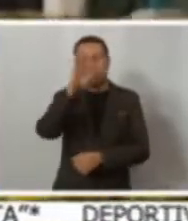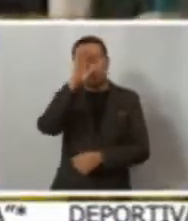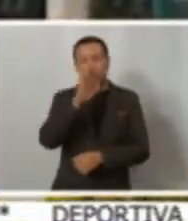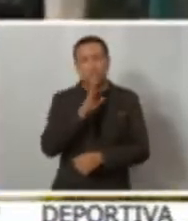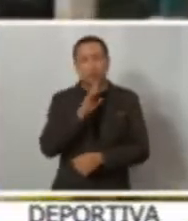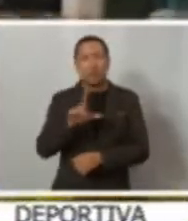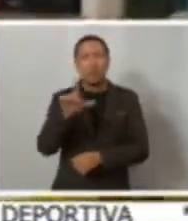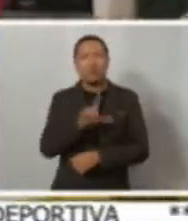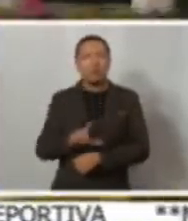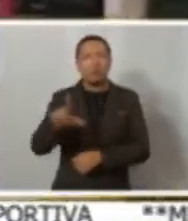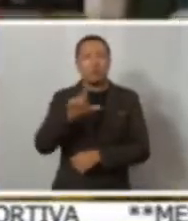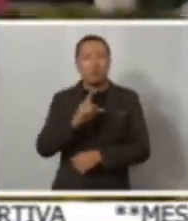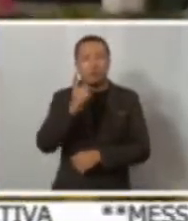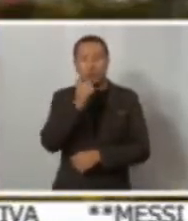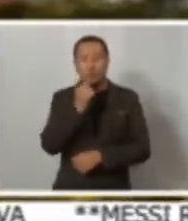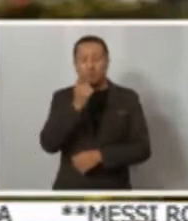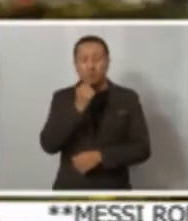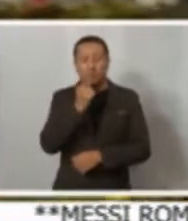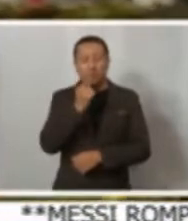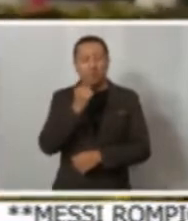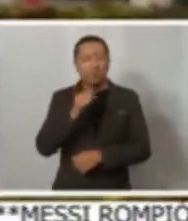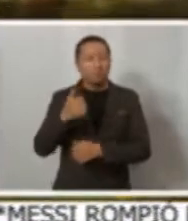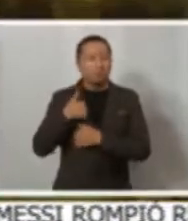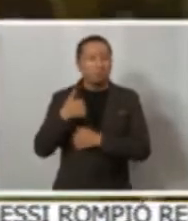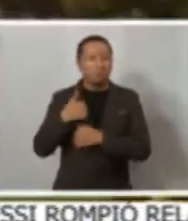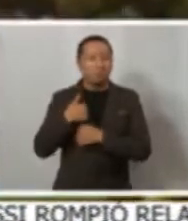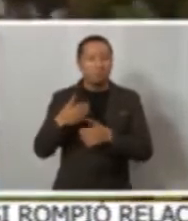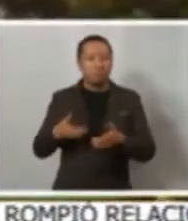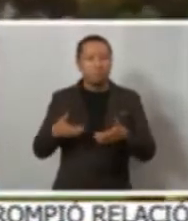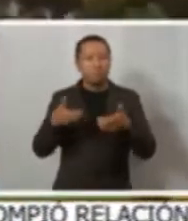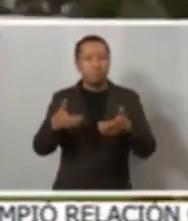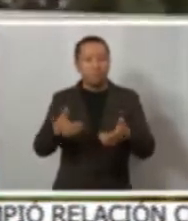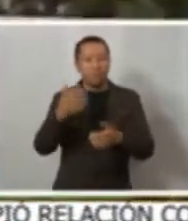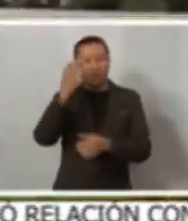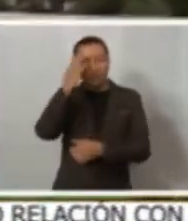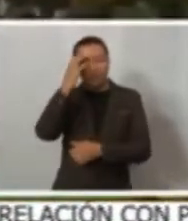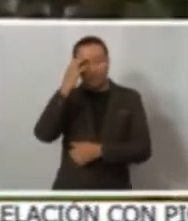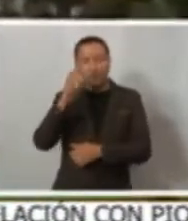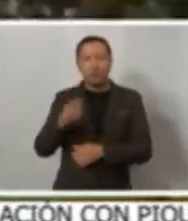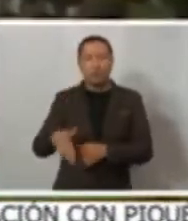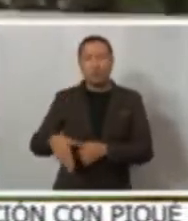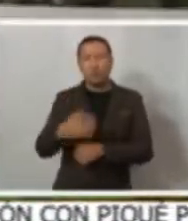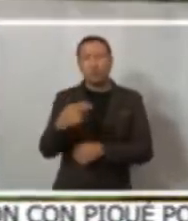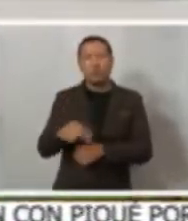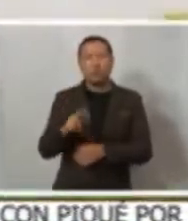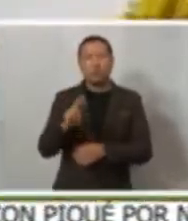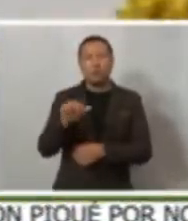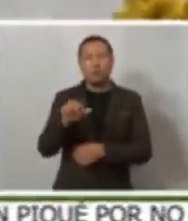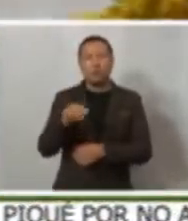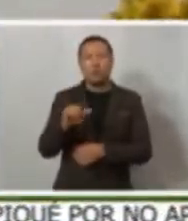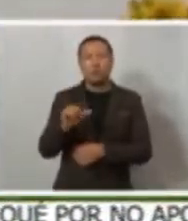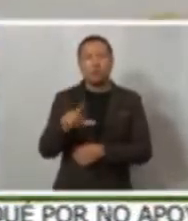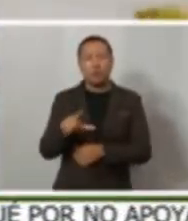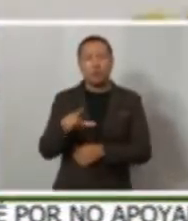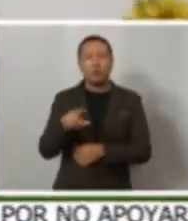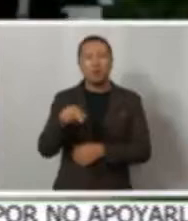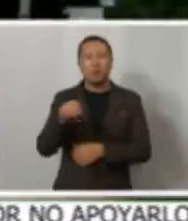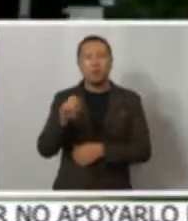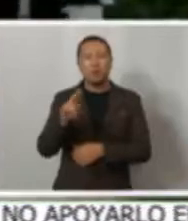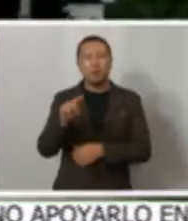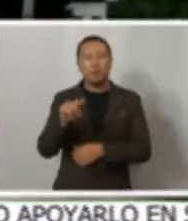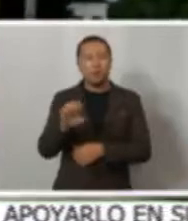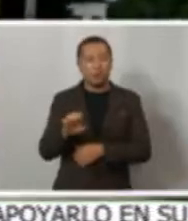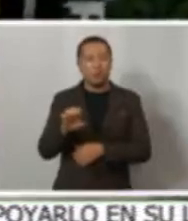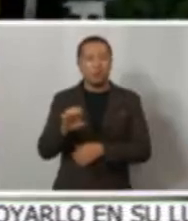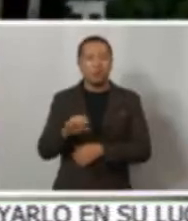en la base de la Policía Militar, que se encuentra en la carretera conocida como Ramal Norte, en la zona continental de Isla Mujeres. Después del